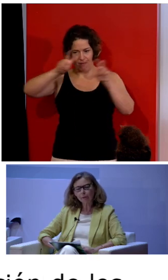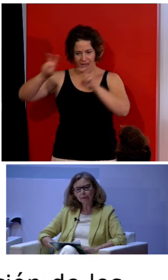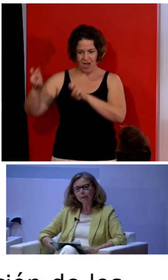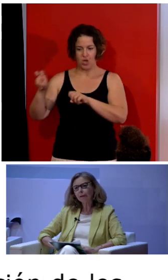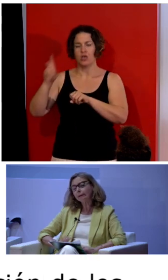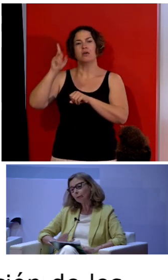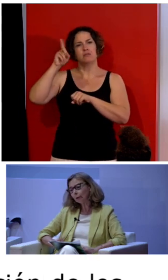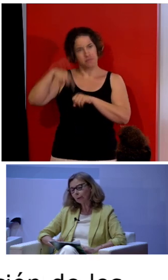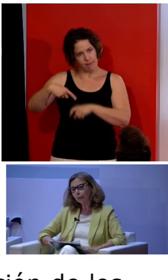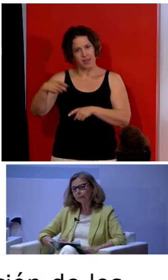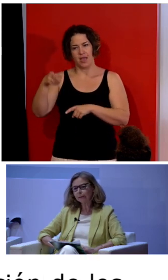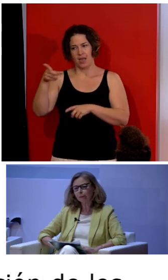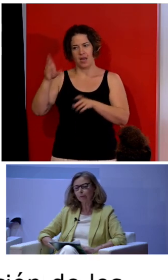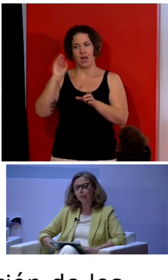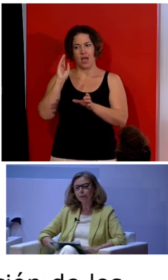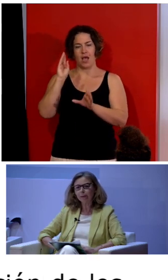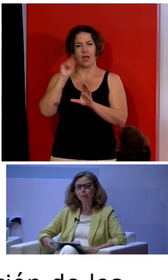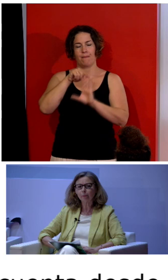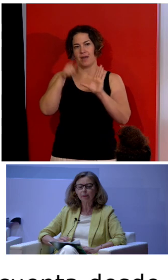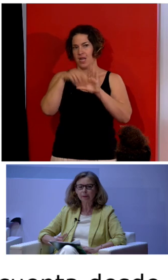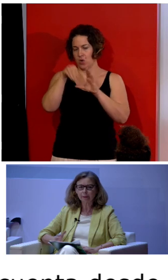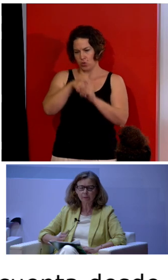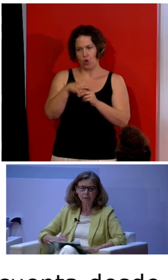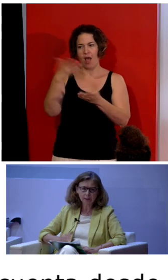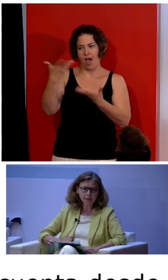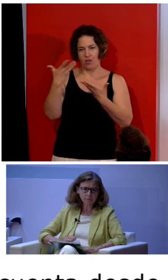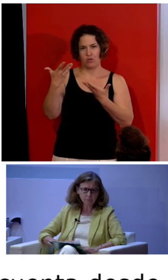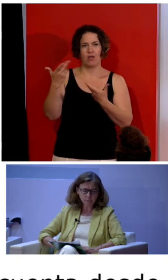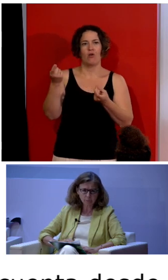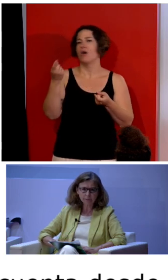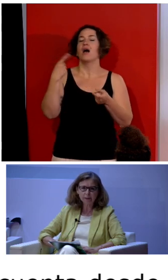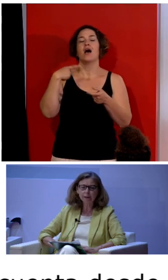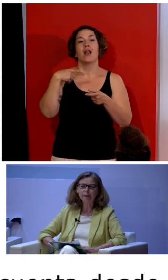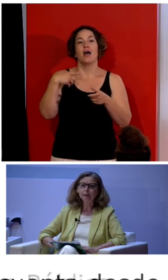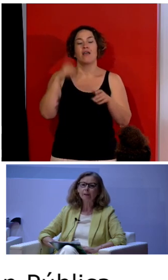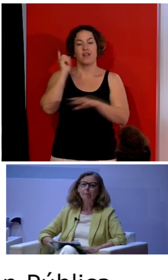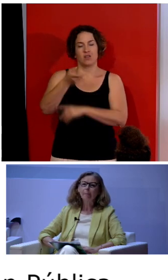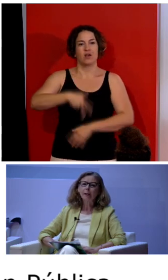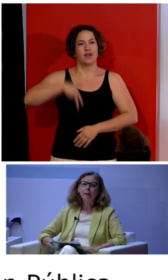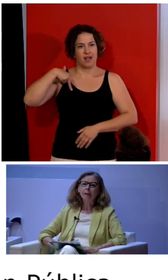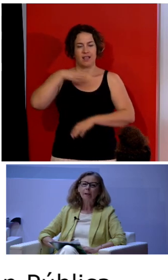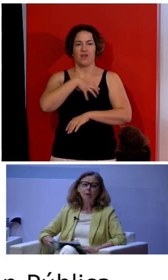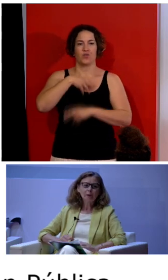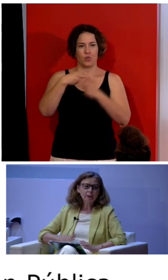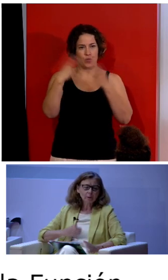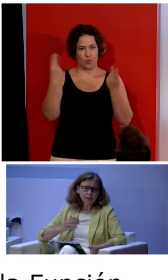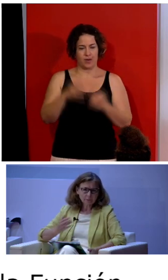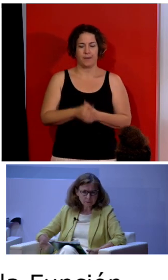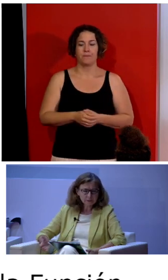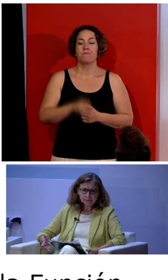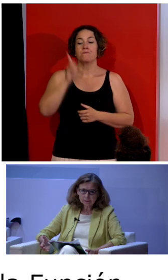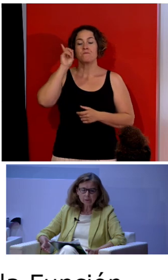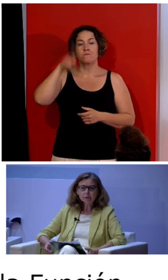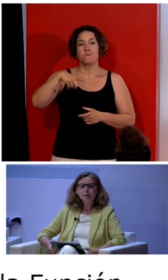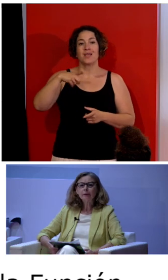tenido en cuenta desde el Instituto Andaluz de Administración Pública como desde la Dirección General de la Función Pública. En cuanto a la adjudicación